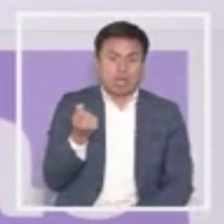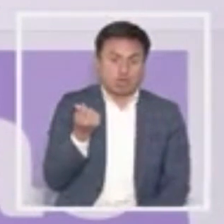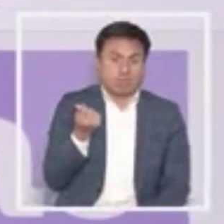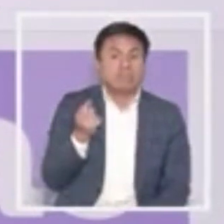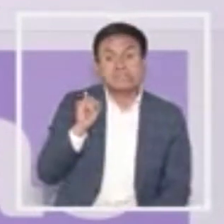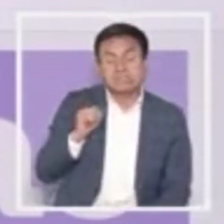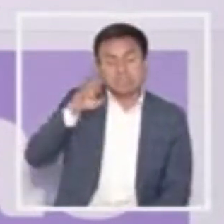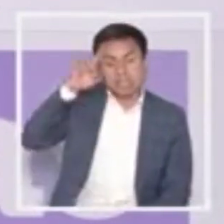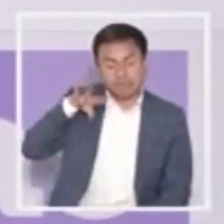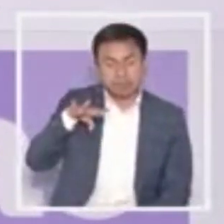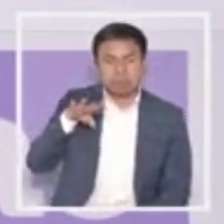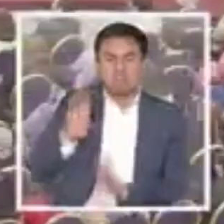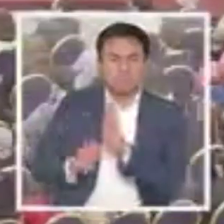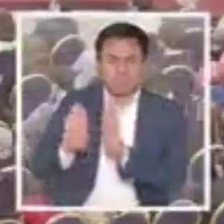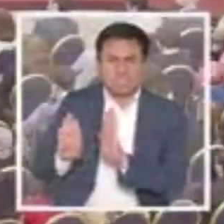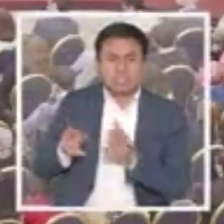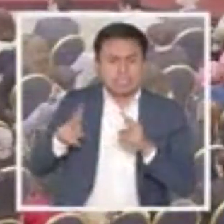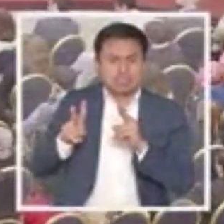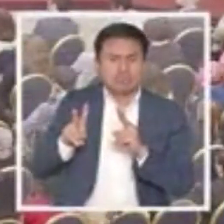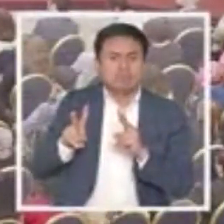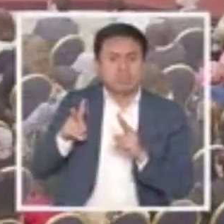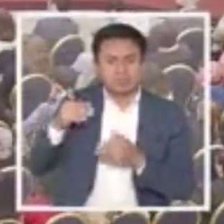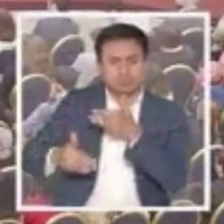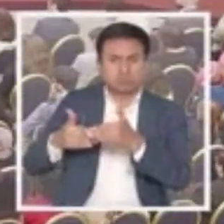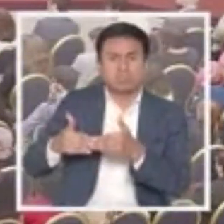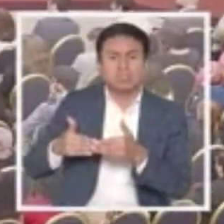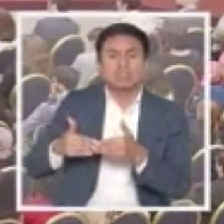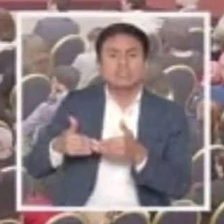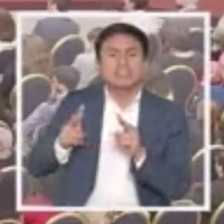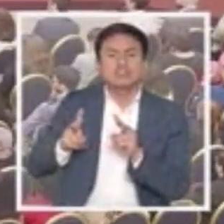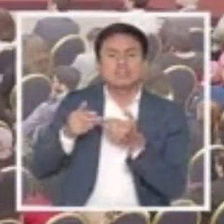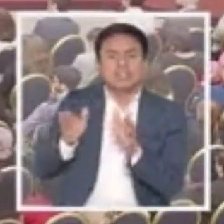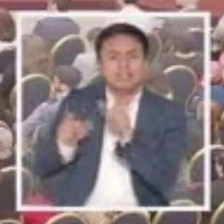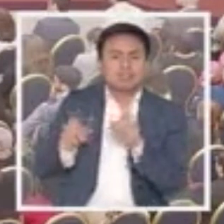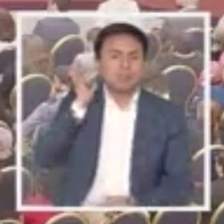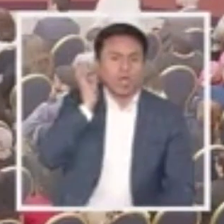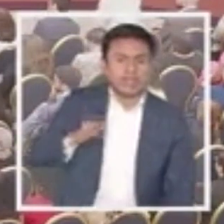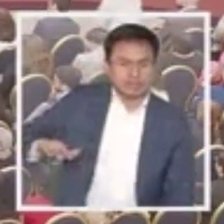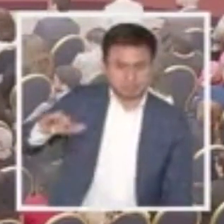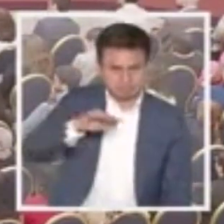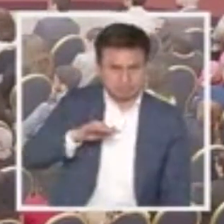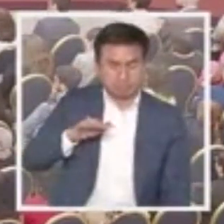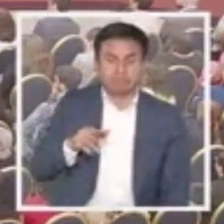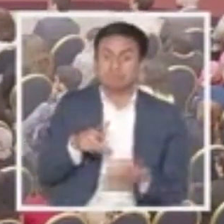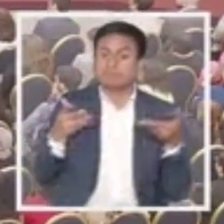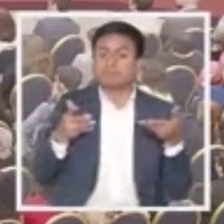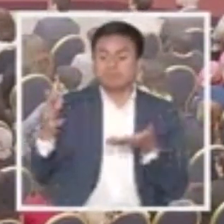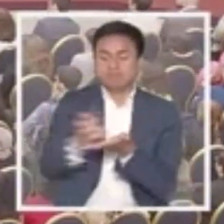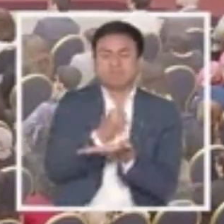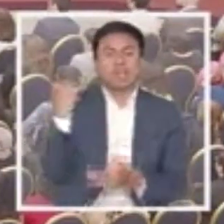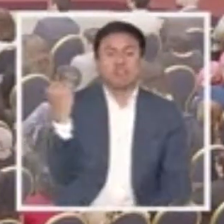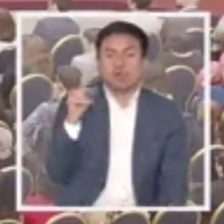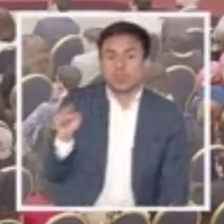económica sabemos que son la base para los derechos y ejercicio y el ejercicio de los derechos y la libertad de las mujeres. Y para alcanzar